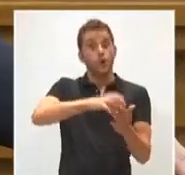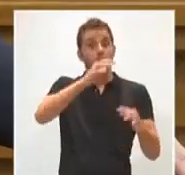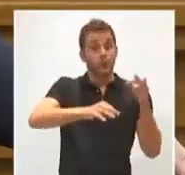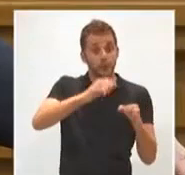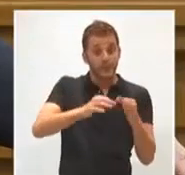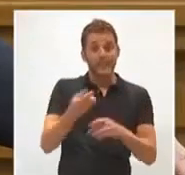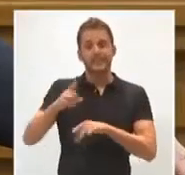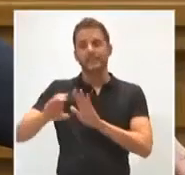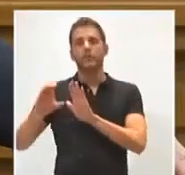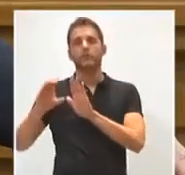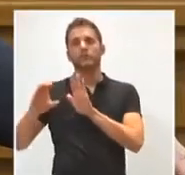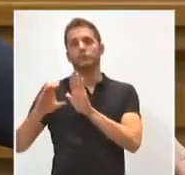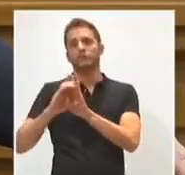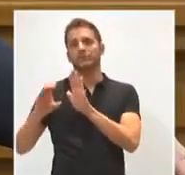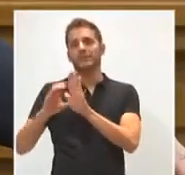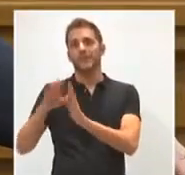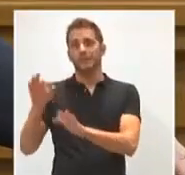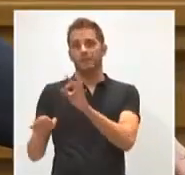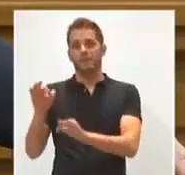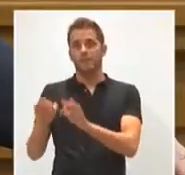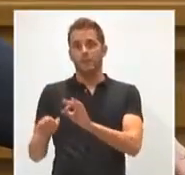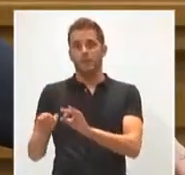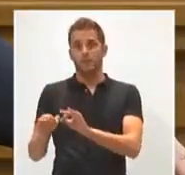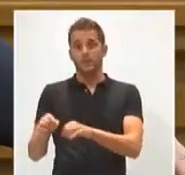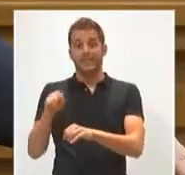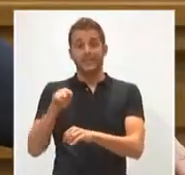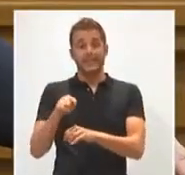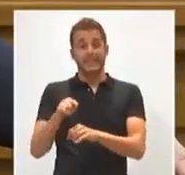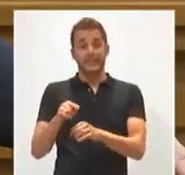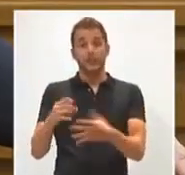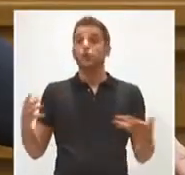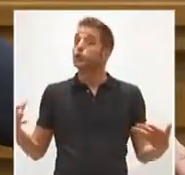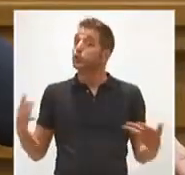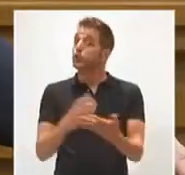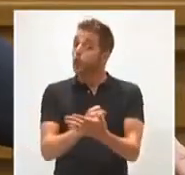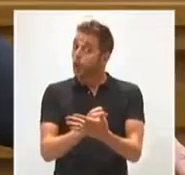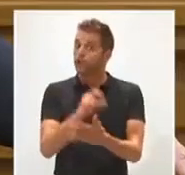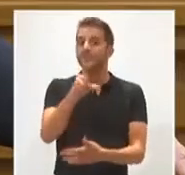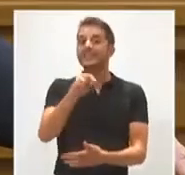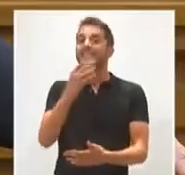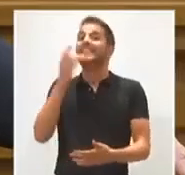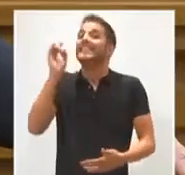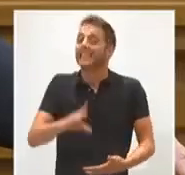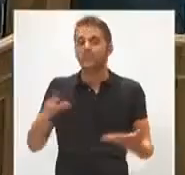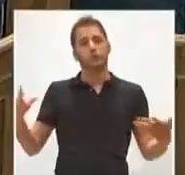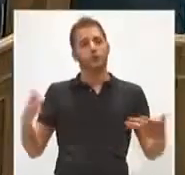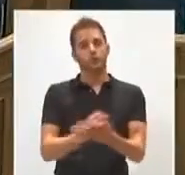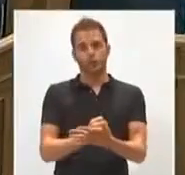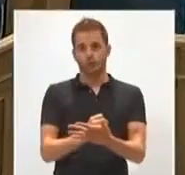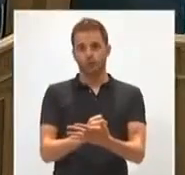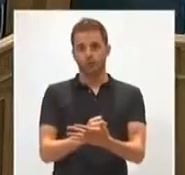del tribunal constitucional aquí lo que es de todo lo que es de todos lo decidimos entre todos no hay vuelta